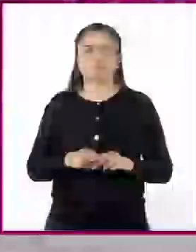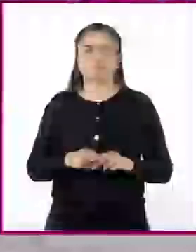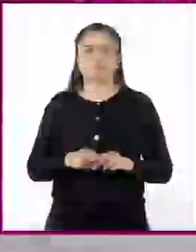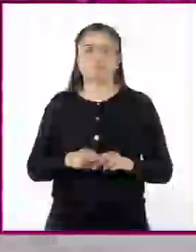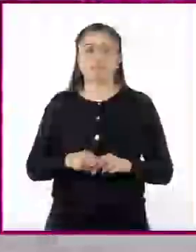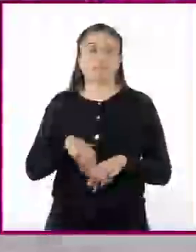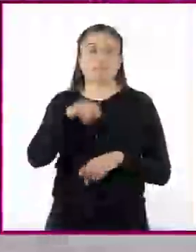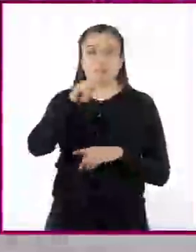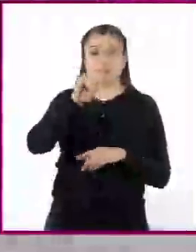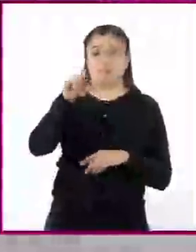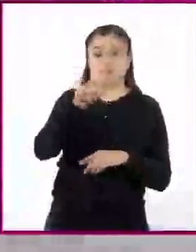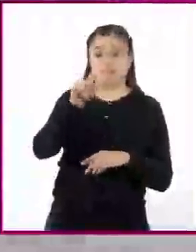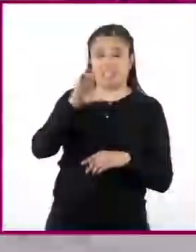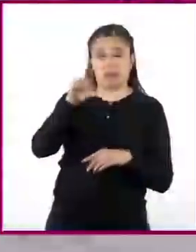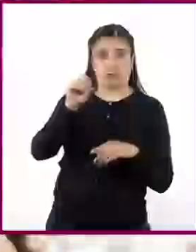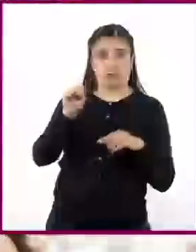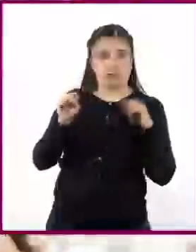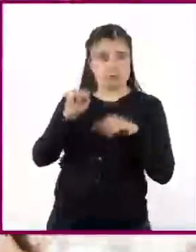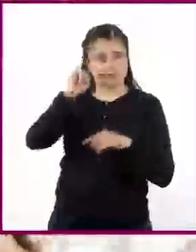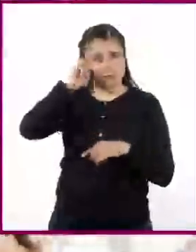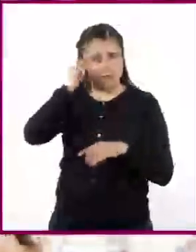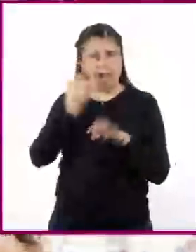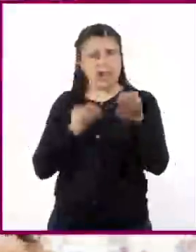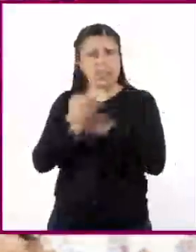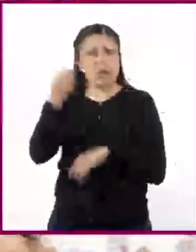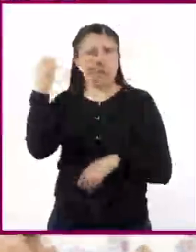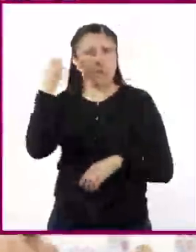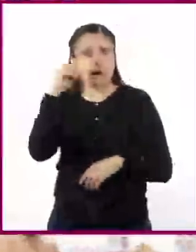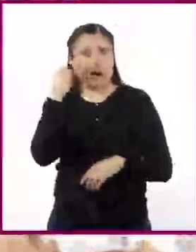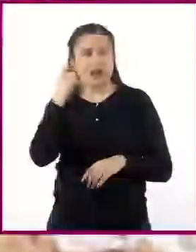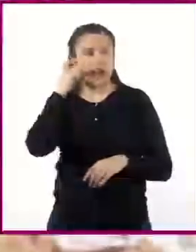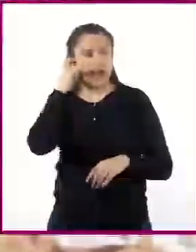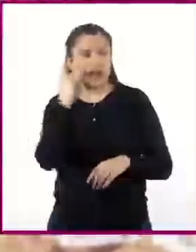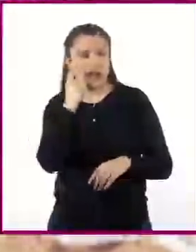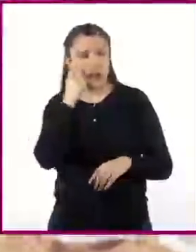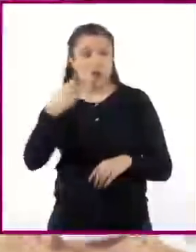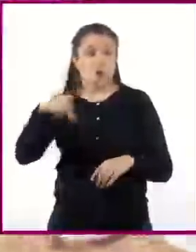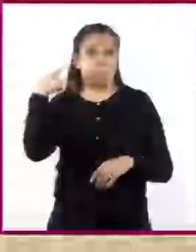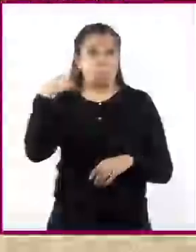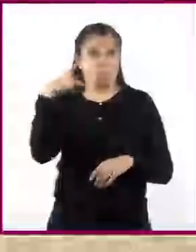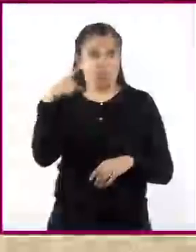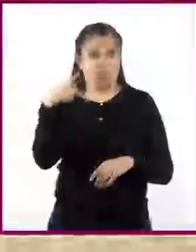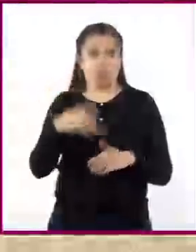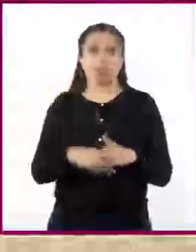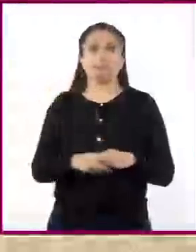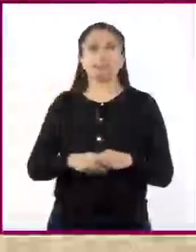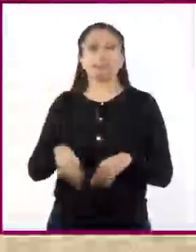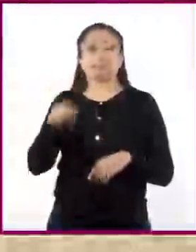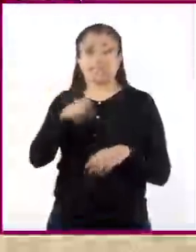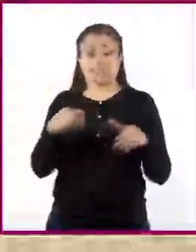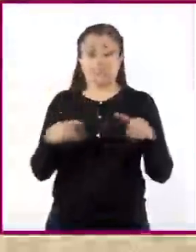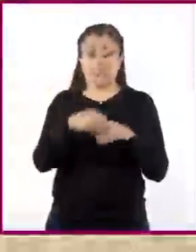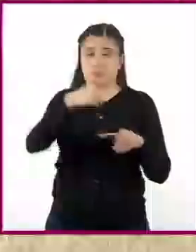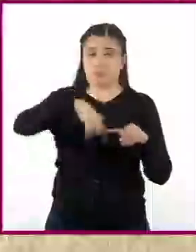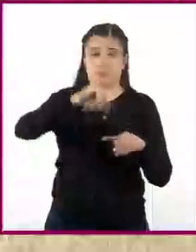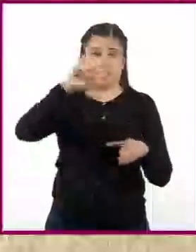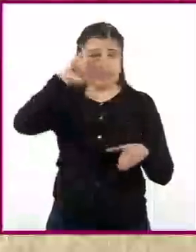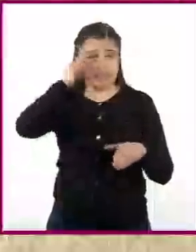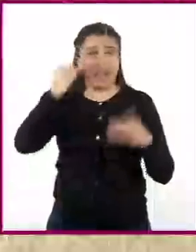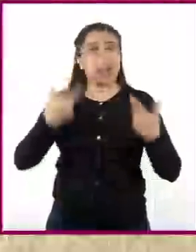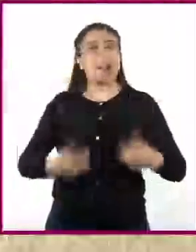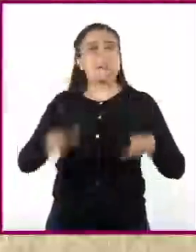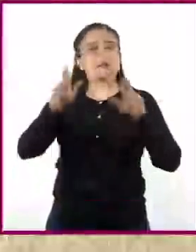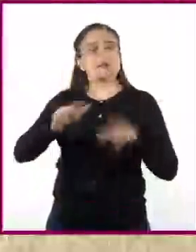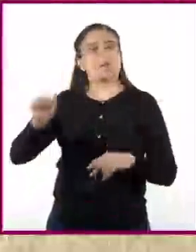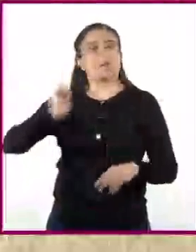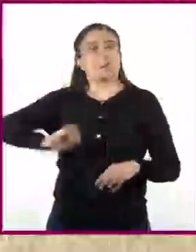Los mixtecos viven principalmente en los estados de Oaxaca, Guerrero y Puebla. Este pueblo indígena representaba